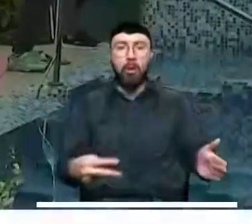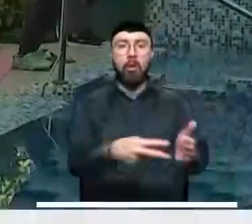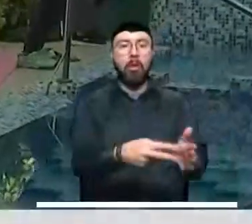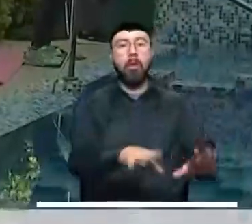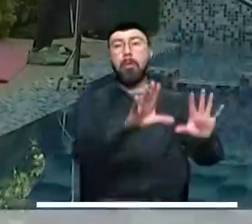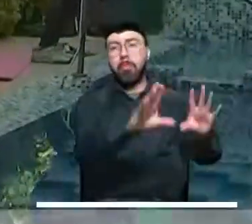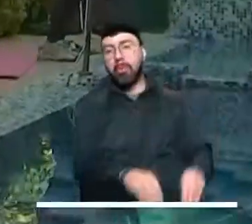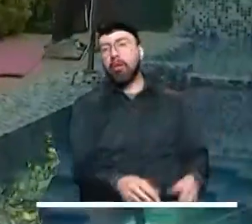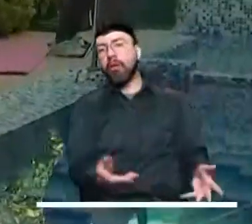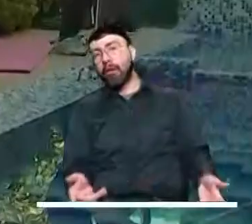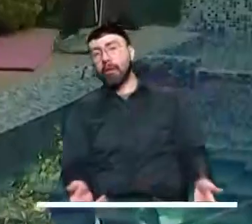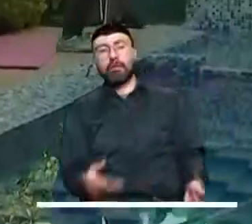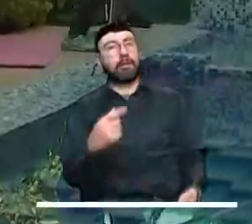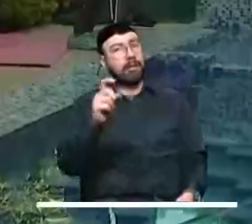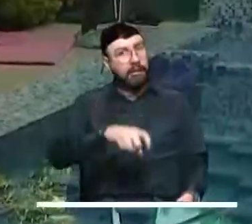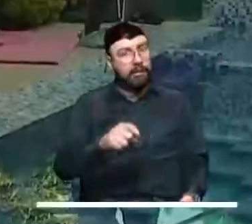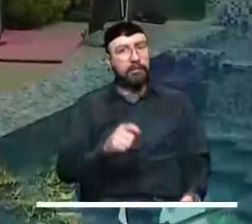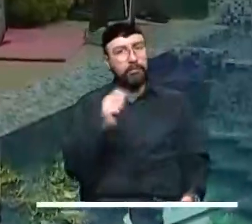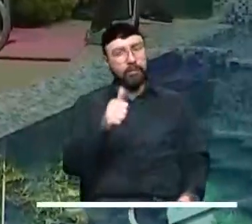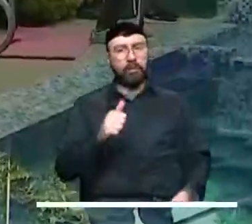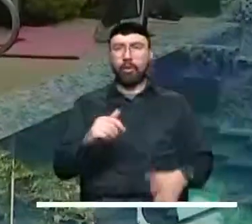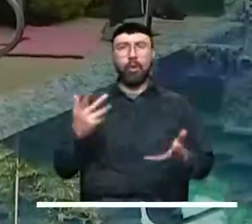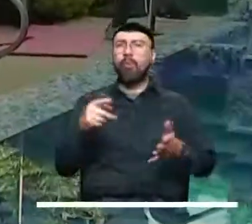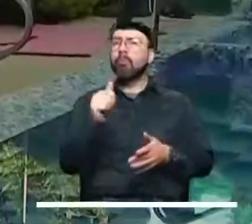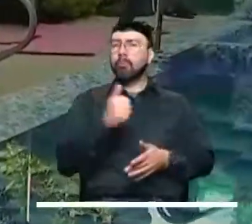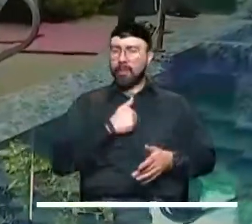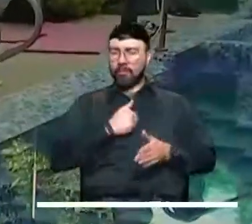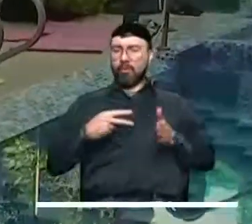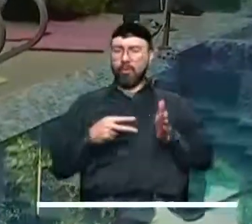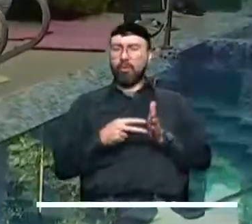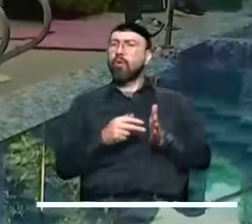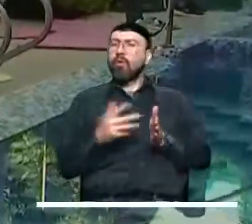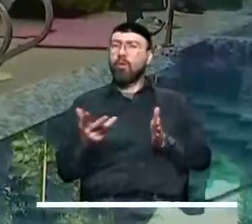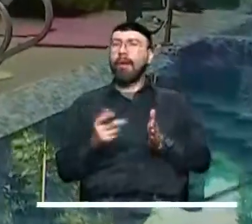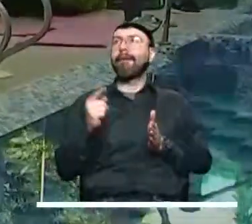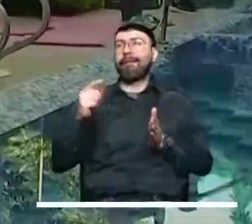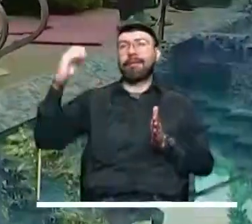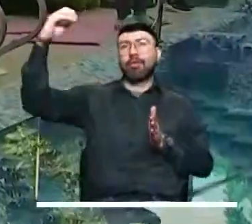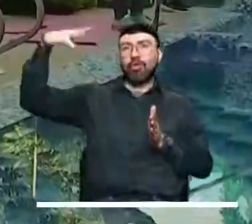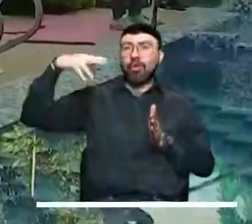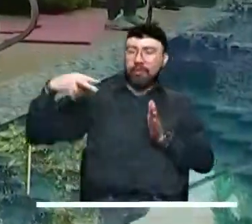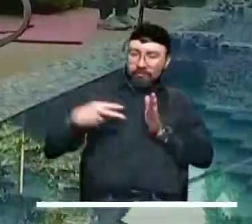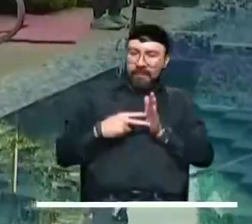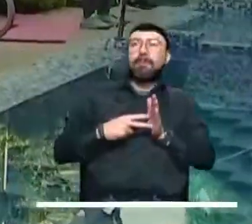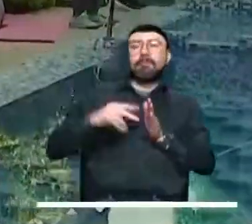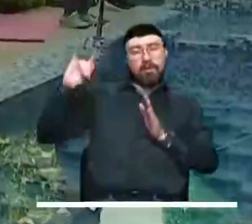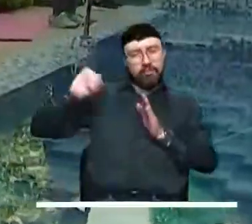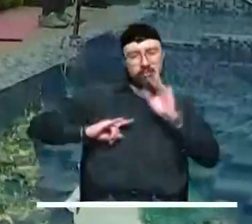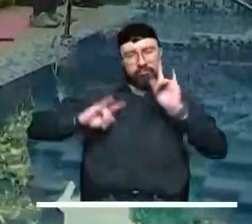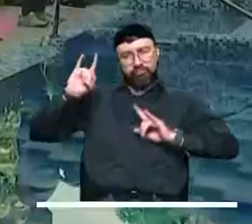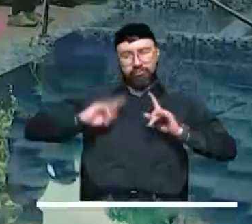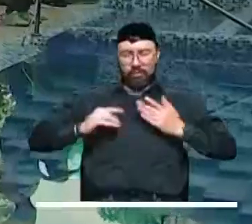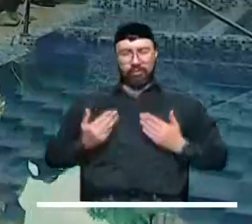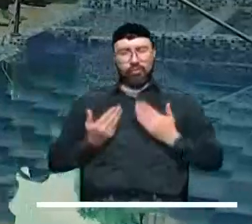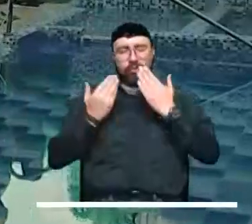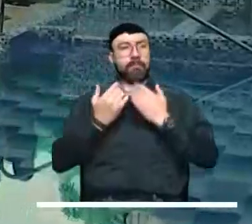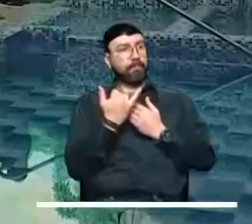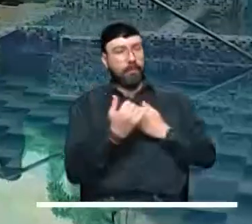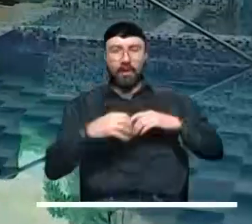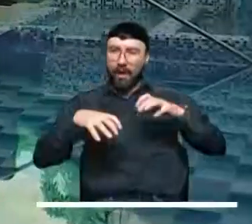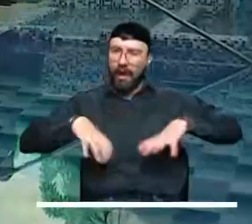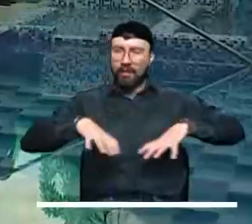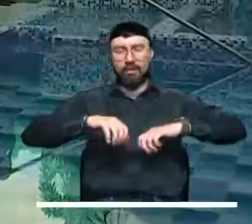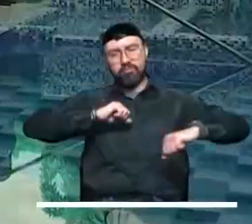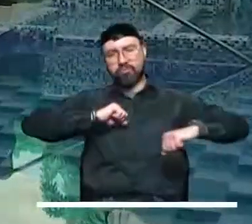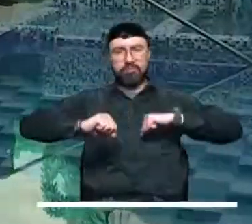le pasa lo mismo. Ustedes se deben de conectar al sol. Ellas están haciendo este tipo de actividad con los rayos